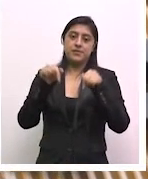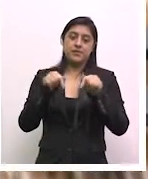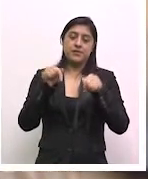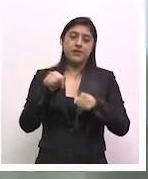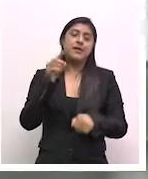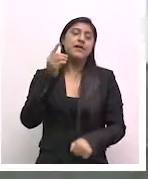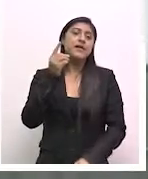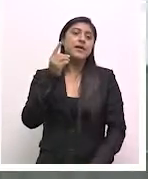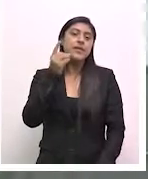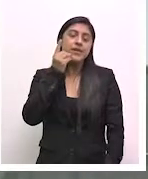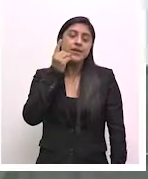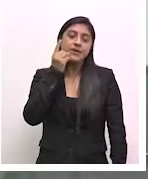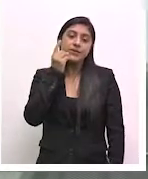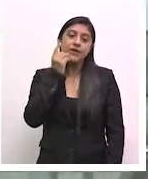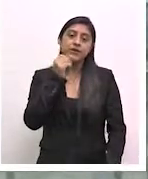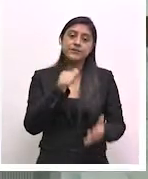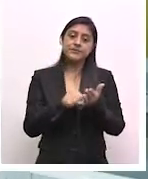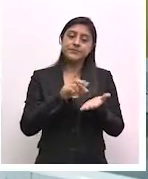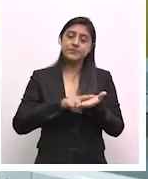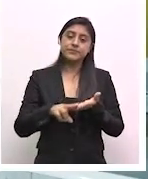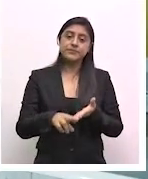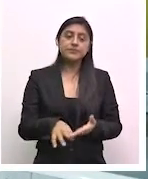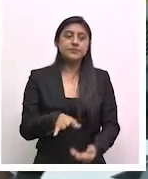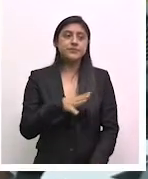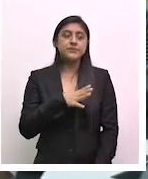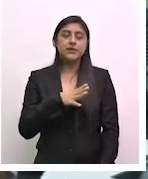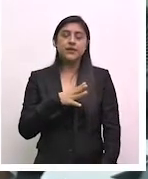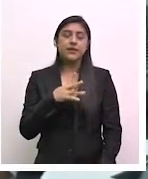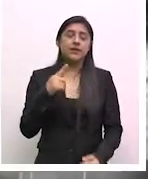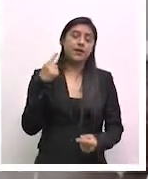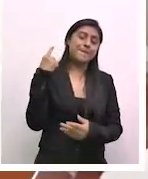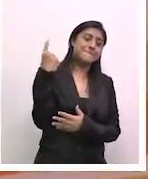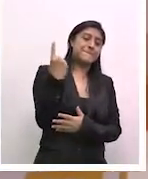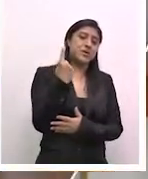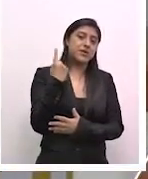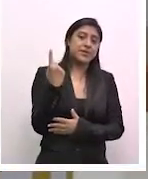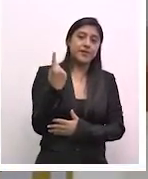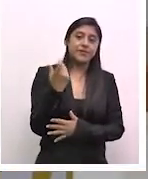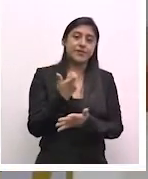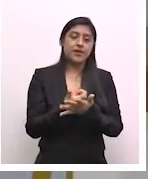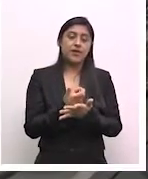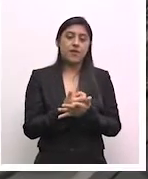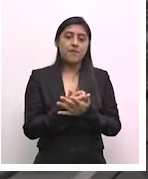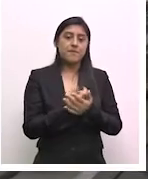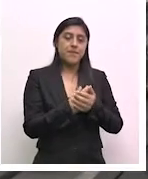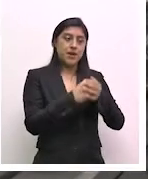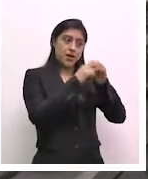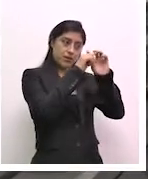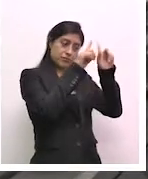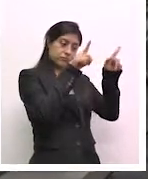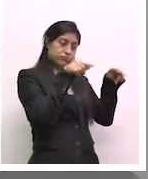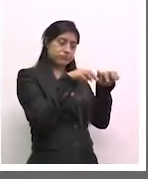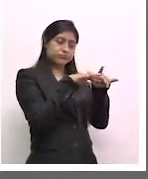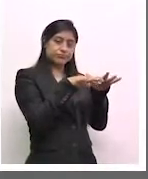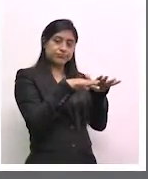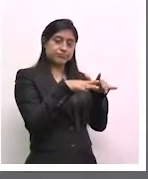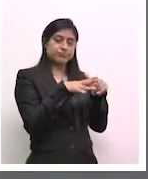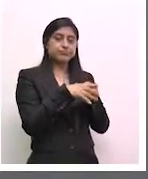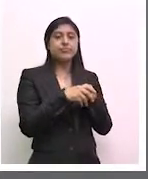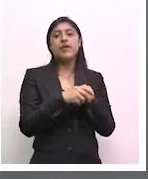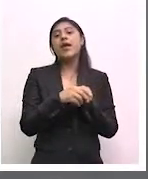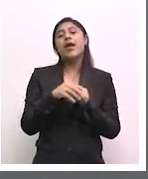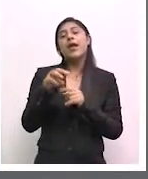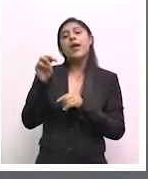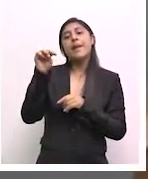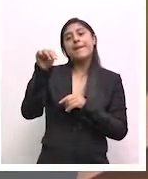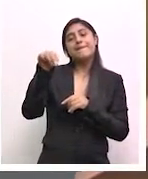la actual administración ha tomado como prioridad la modernización y equipamiento de los centros de atención por eso en octubre